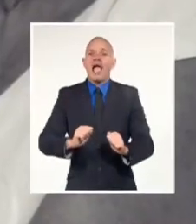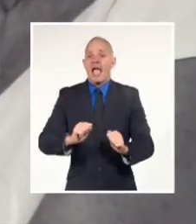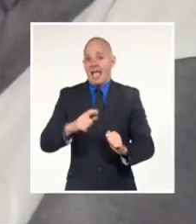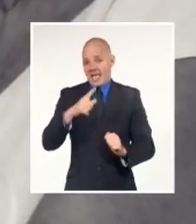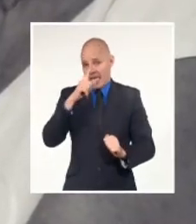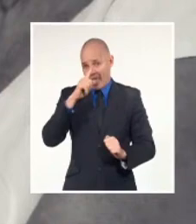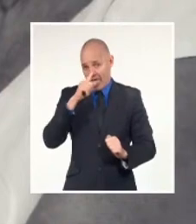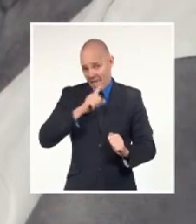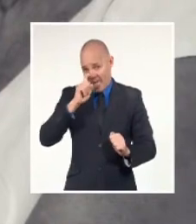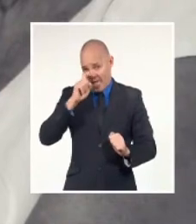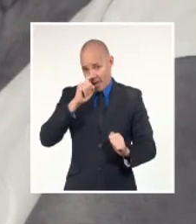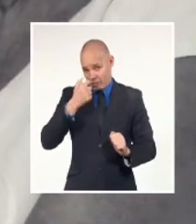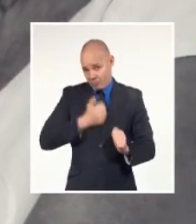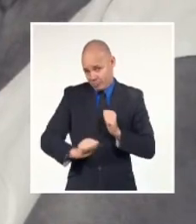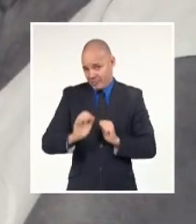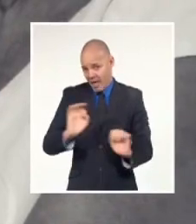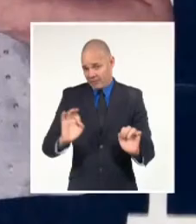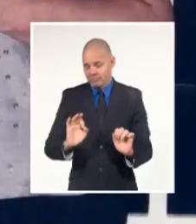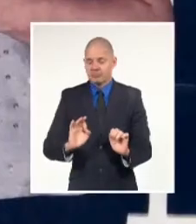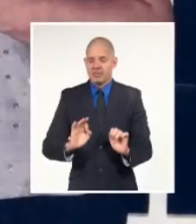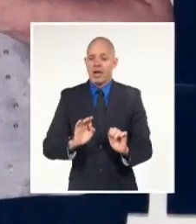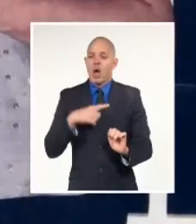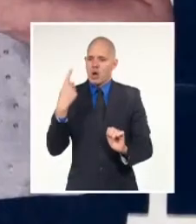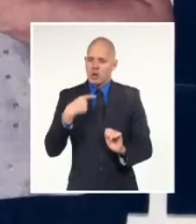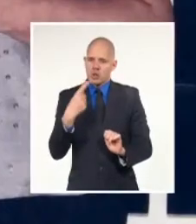más de 40 años juntos.